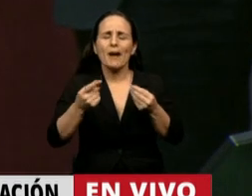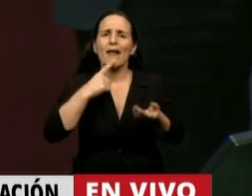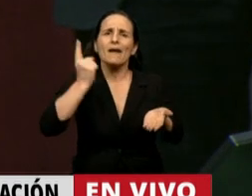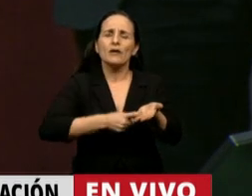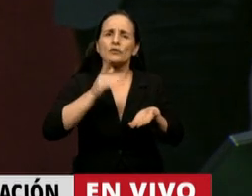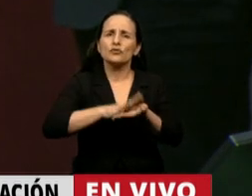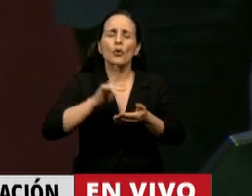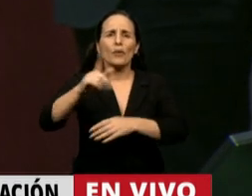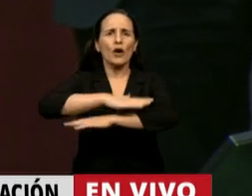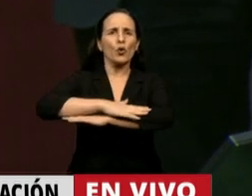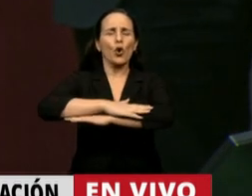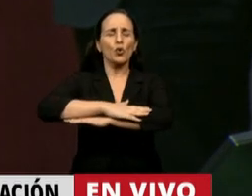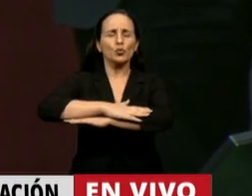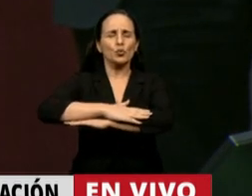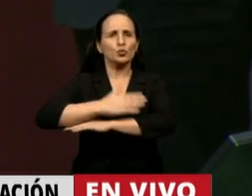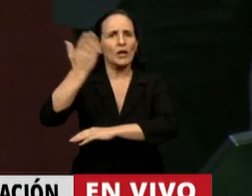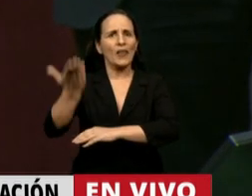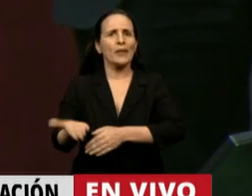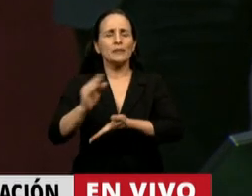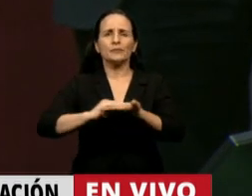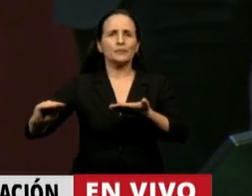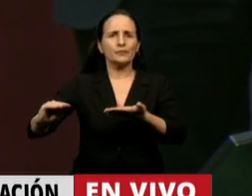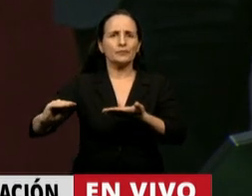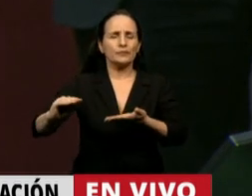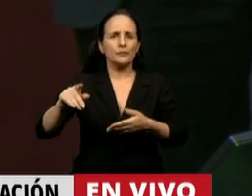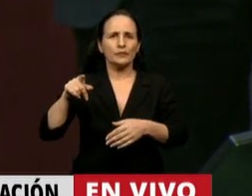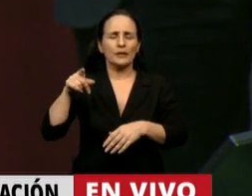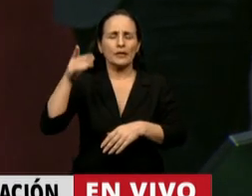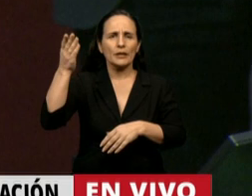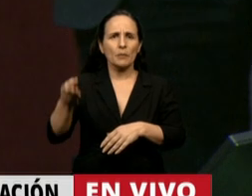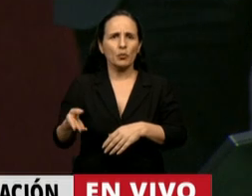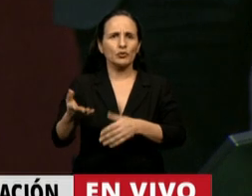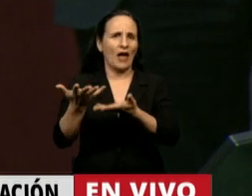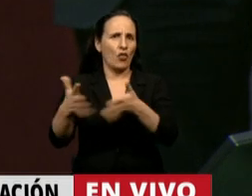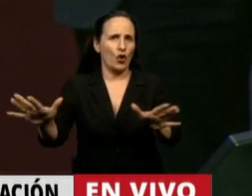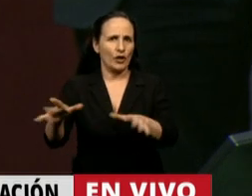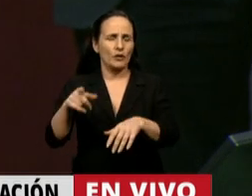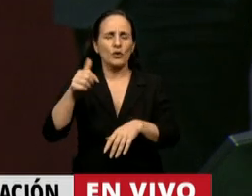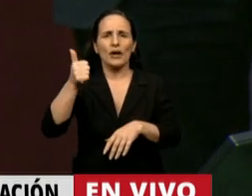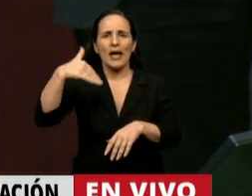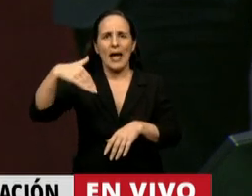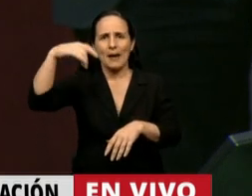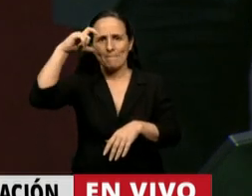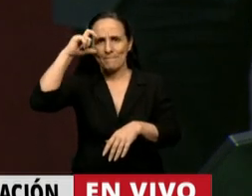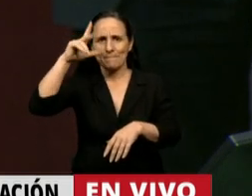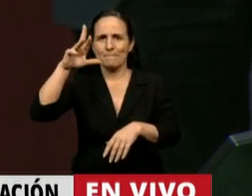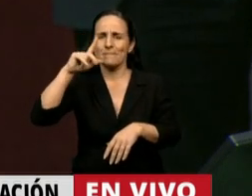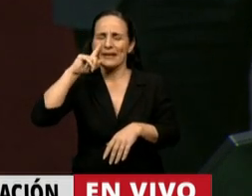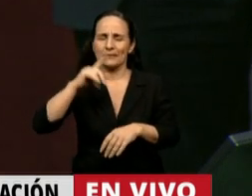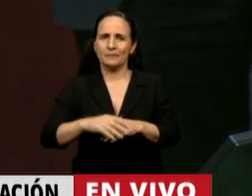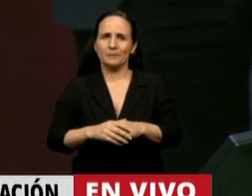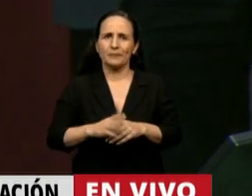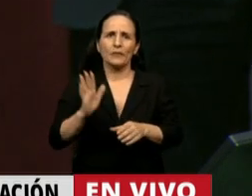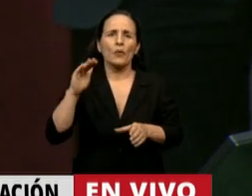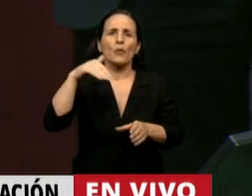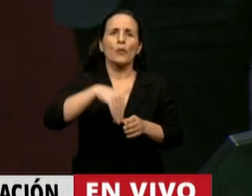respecto de la conducta del diputado renunciante ameri la votación va a